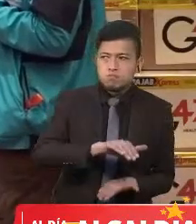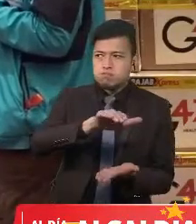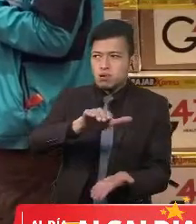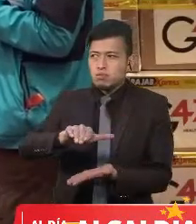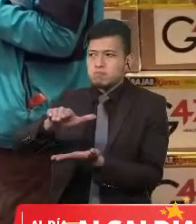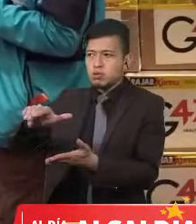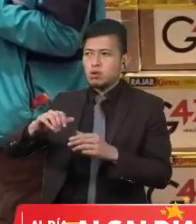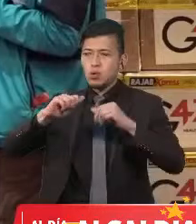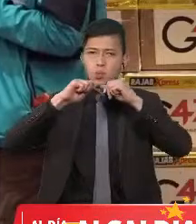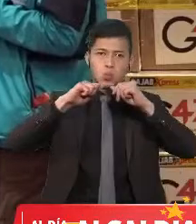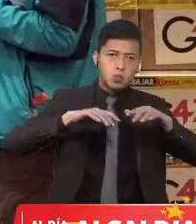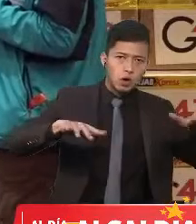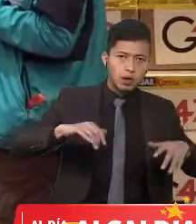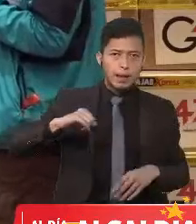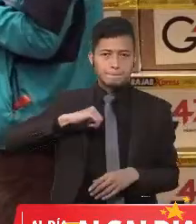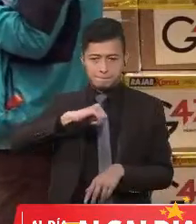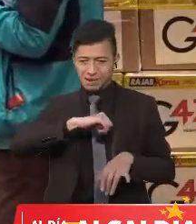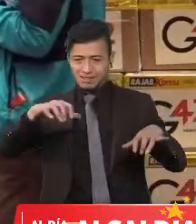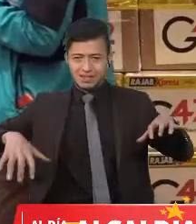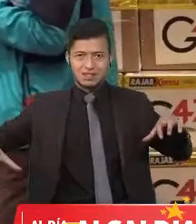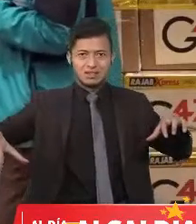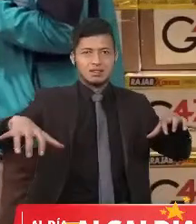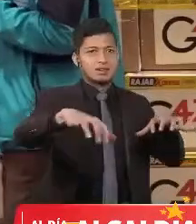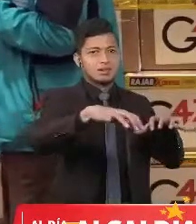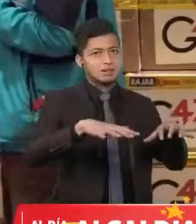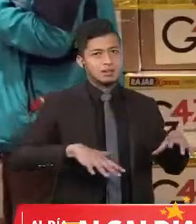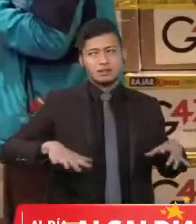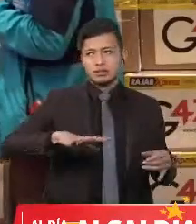y privadas de mediana y alta complejidad de la ciudad.